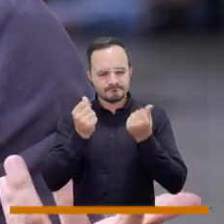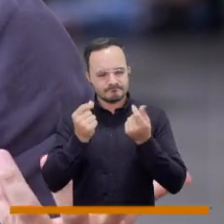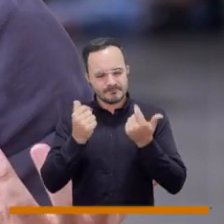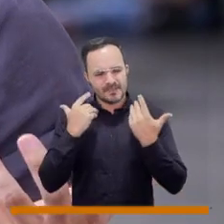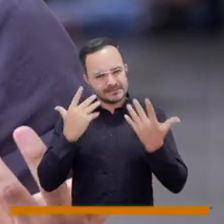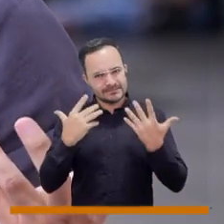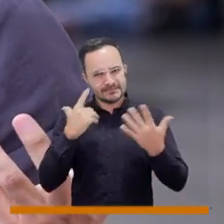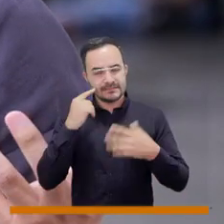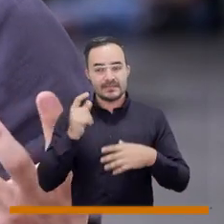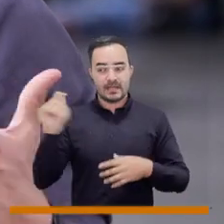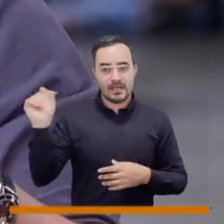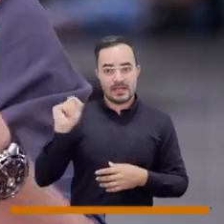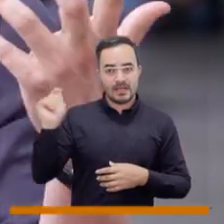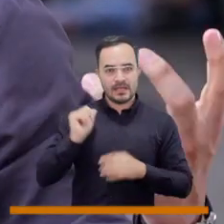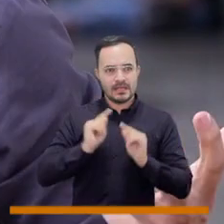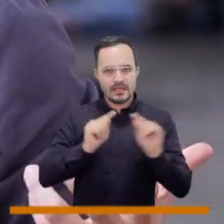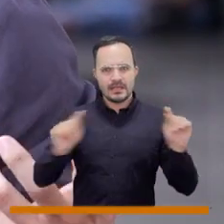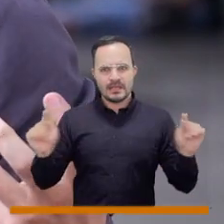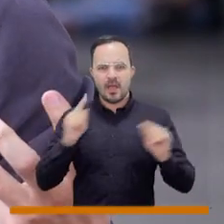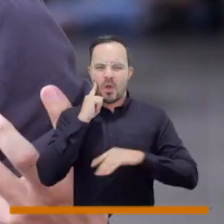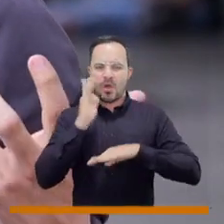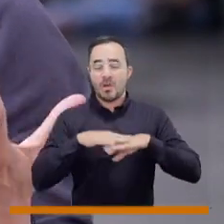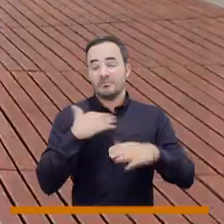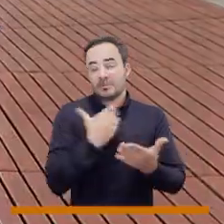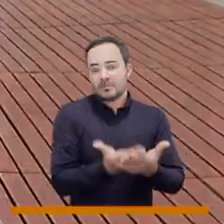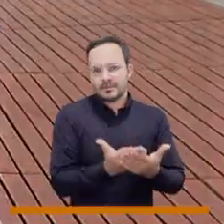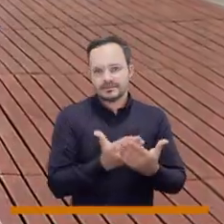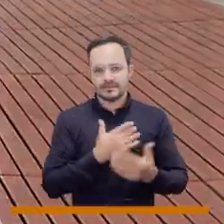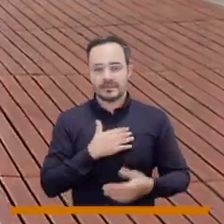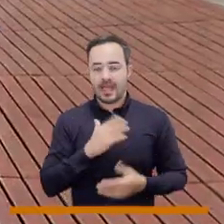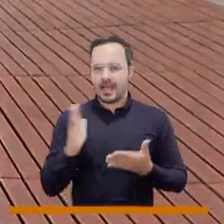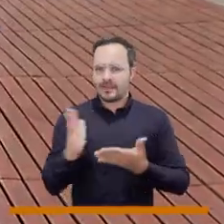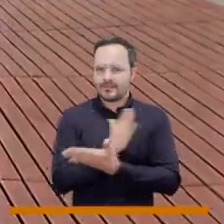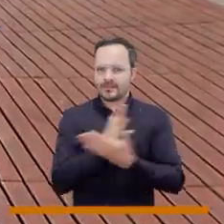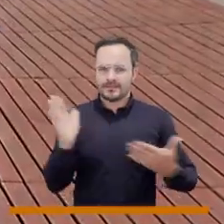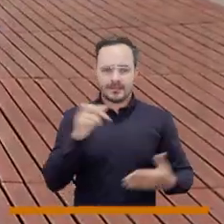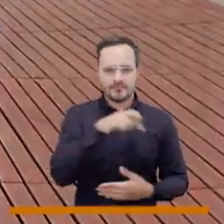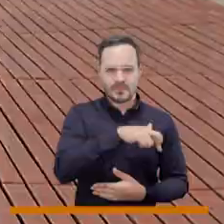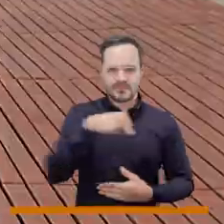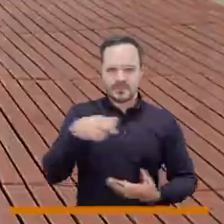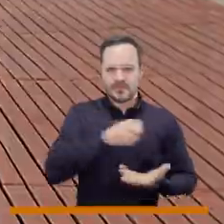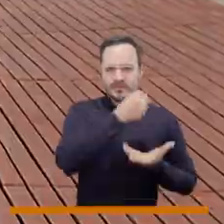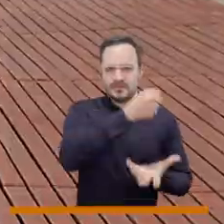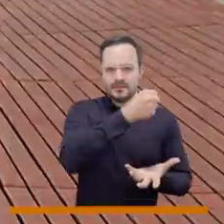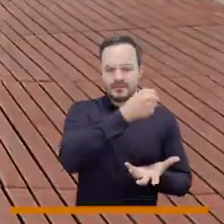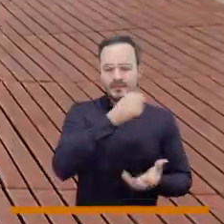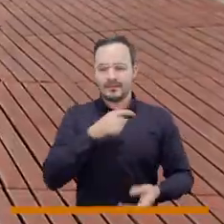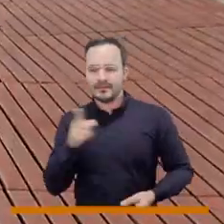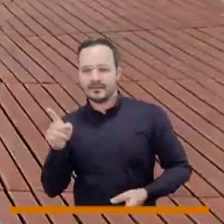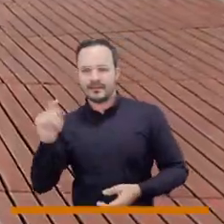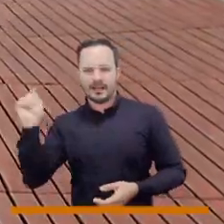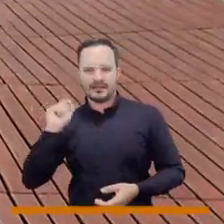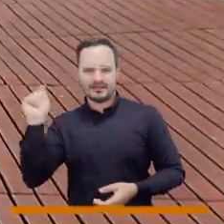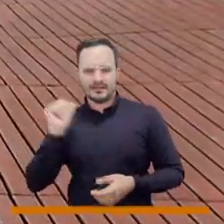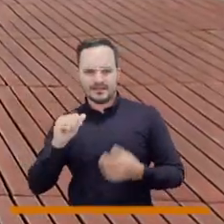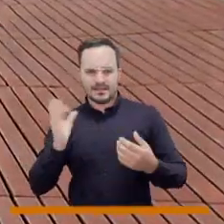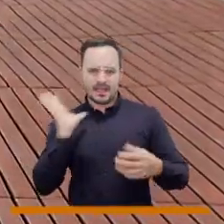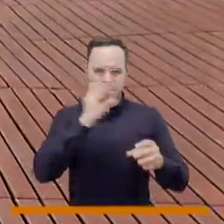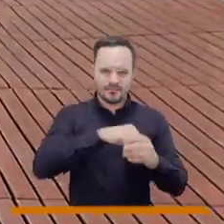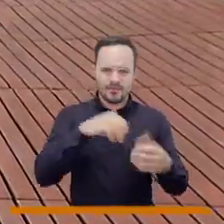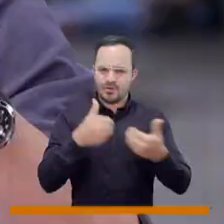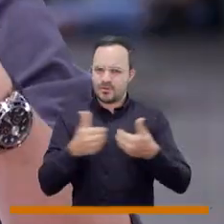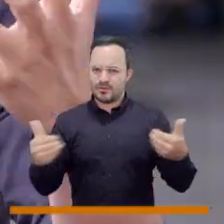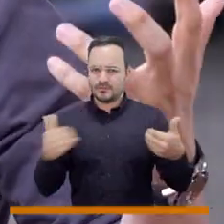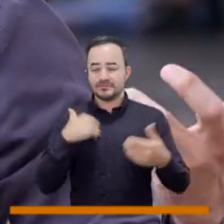una propuesta que estos auxilios no estén ligados al presupuesto participativo. Usted sabe que